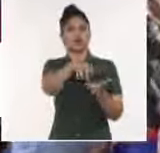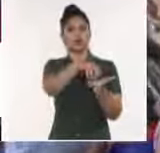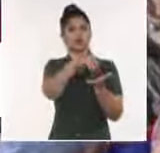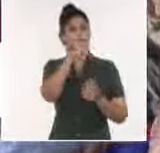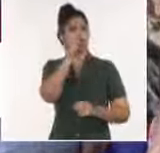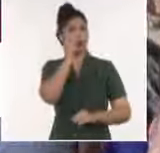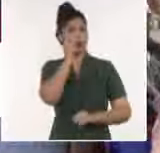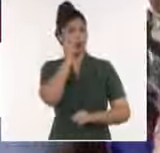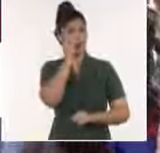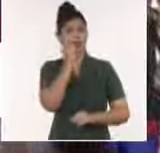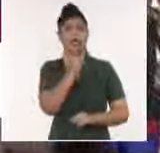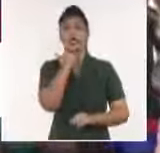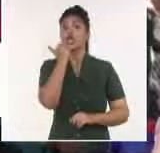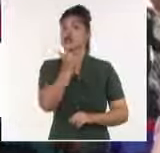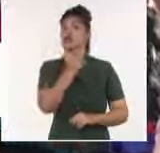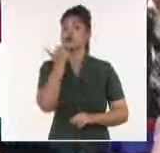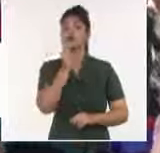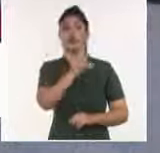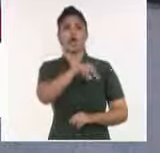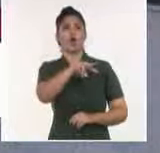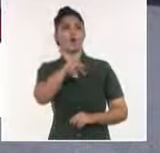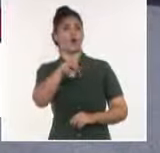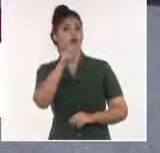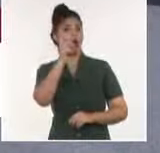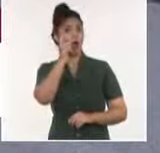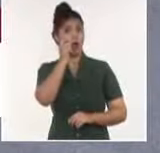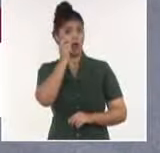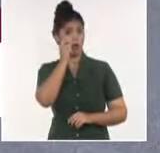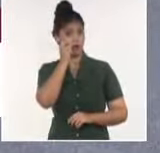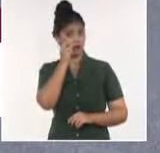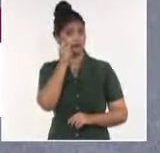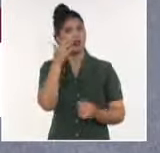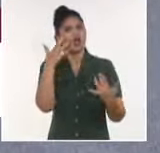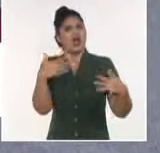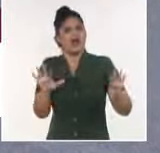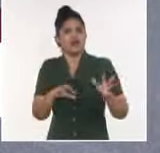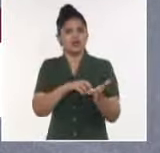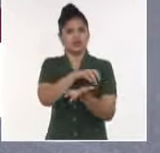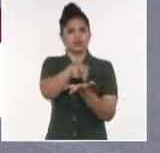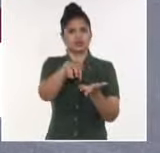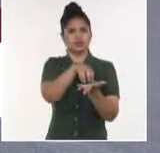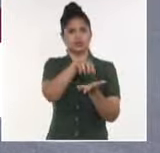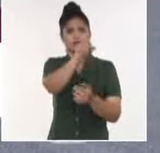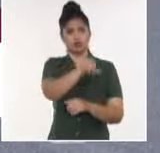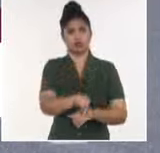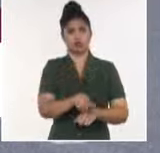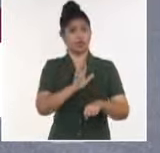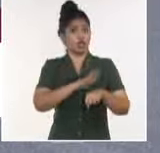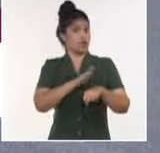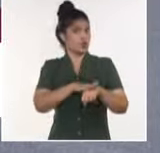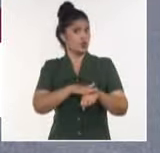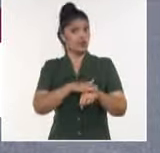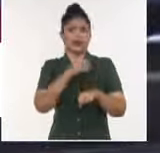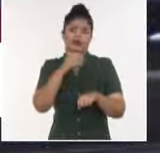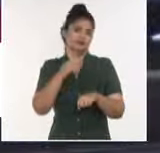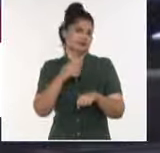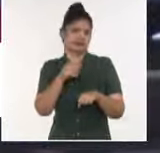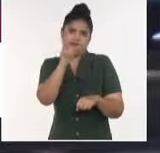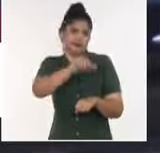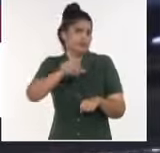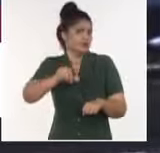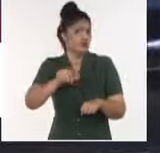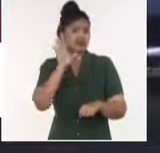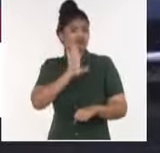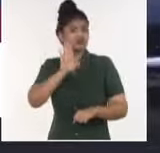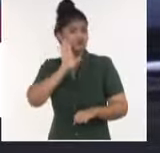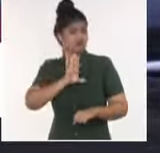los conocidos mozos de escuadra, han activado la operación Jaula diseñada para capturar a los criminales más buscados de España, pues sobre